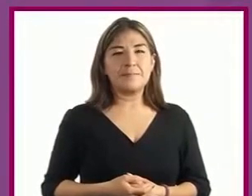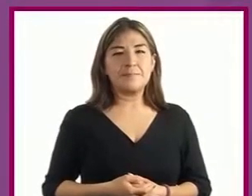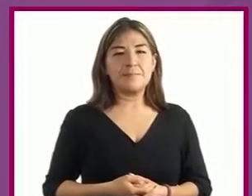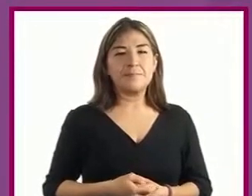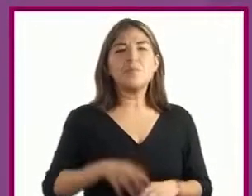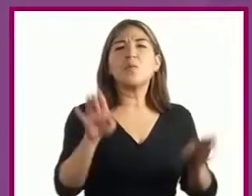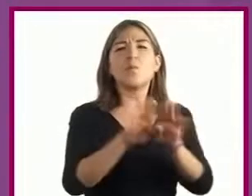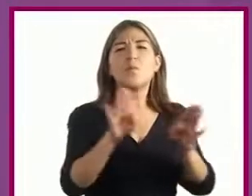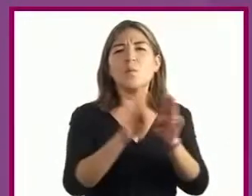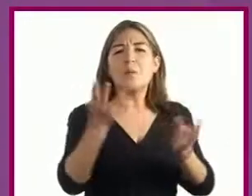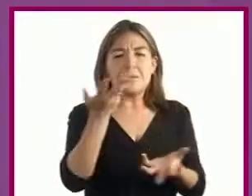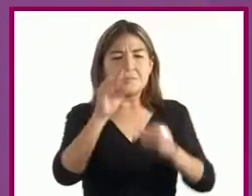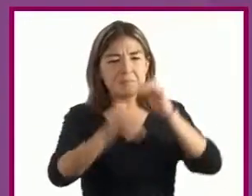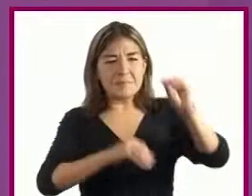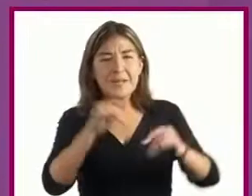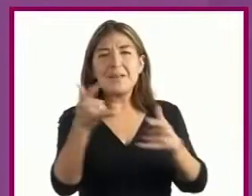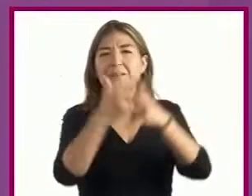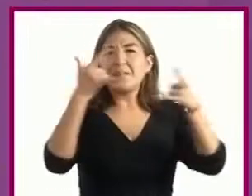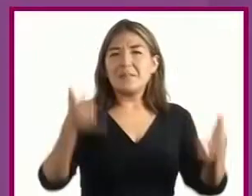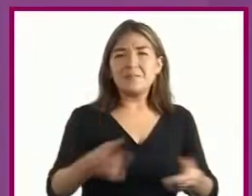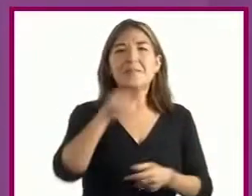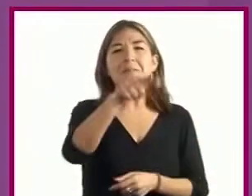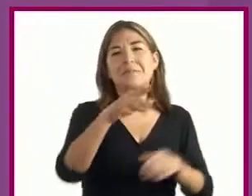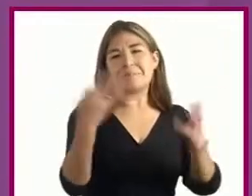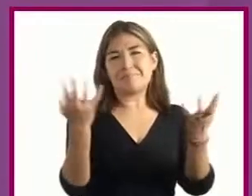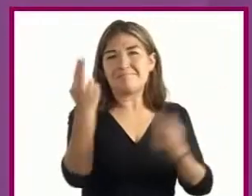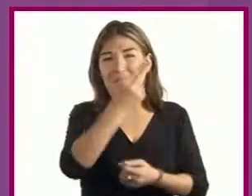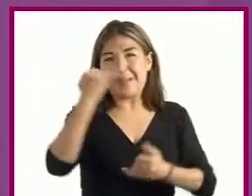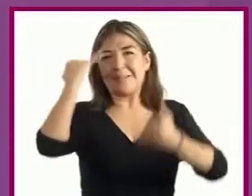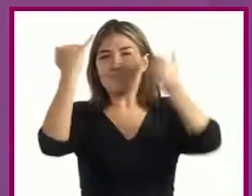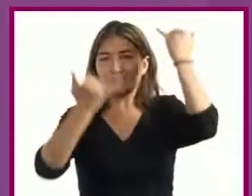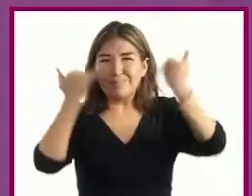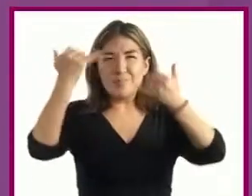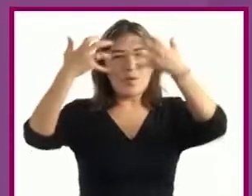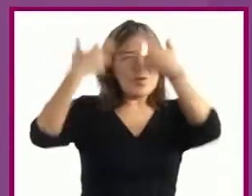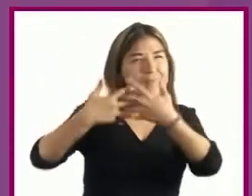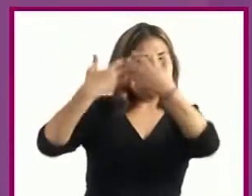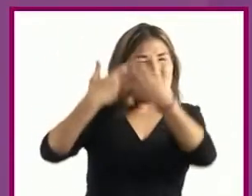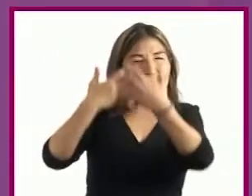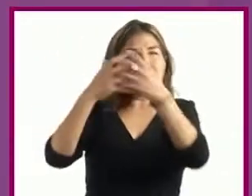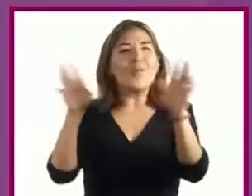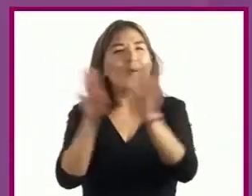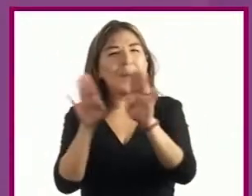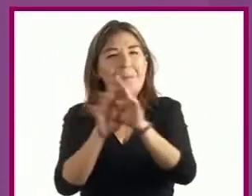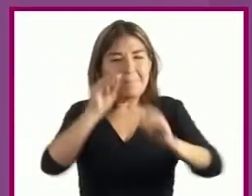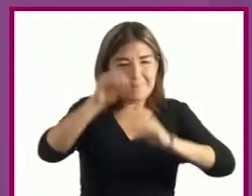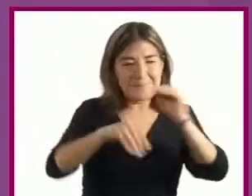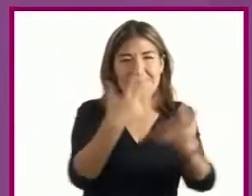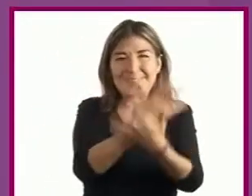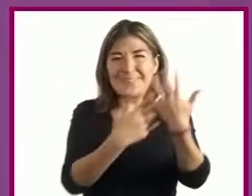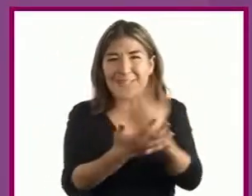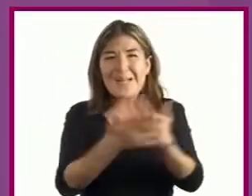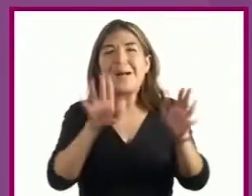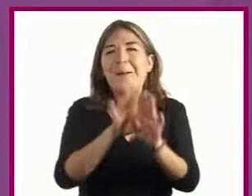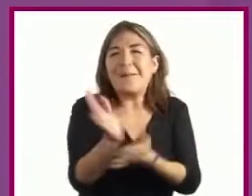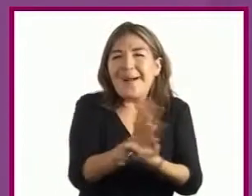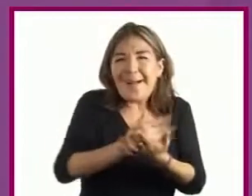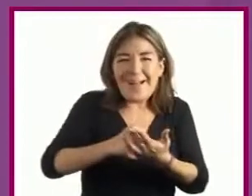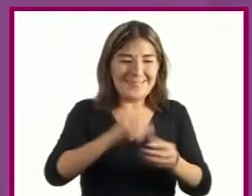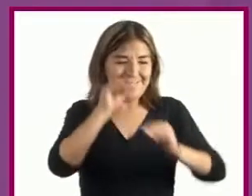La elaboración de una historieta requiere de creatividad, imaginación y muchas ganas de relatar una